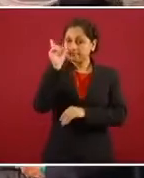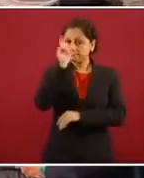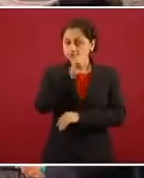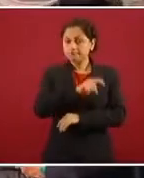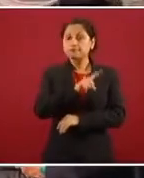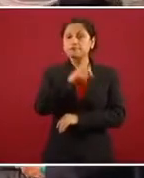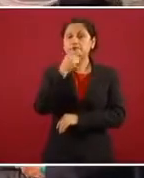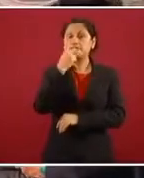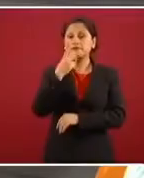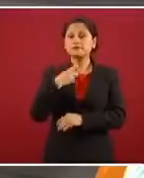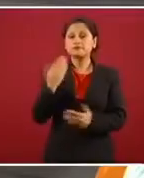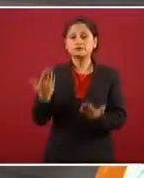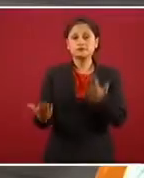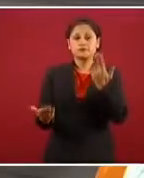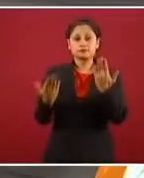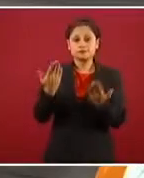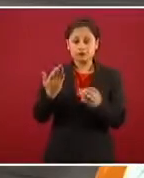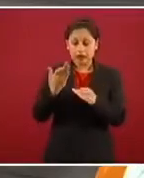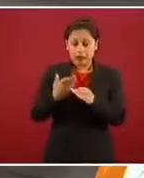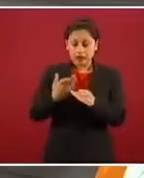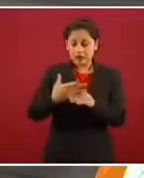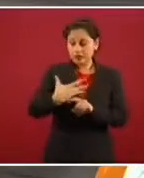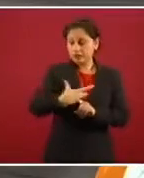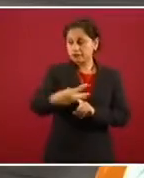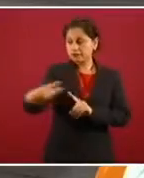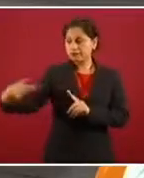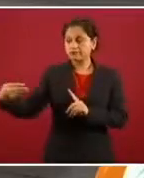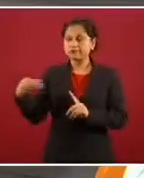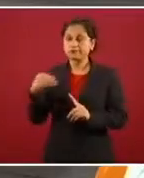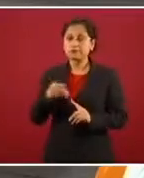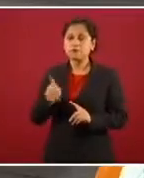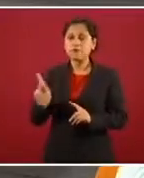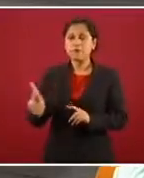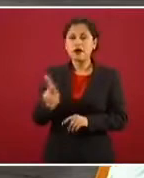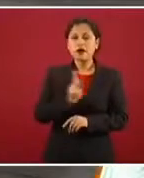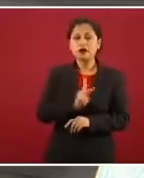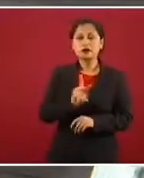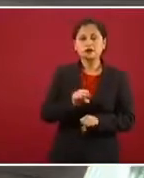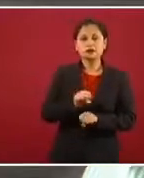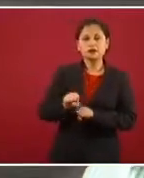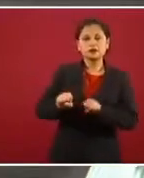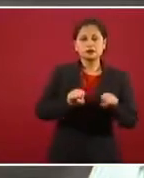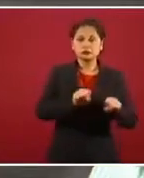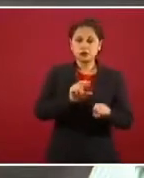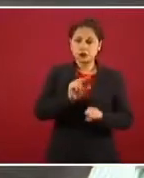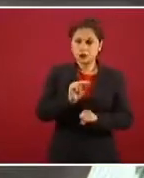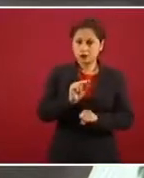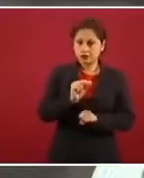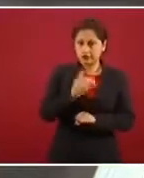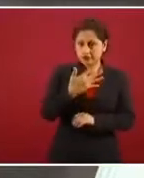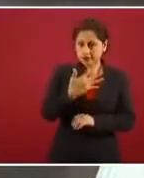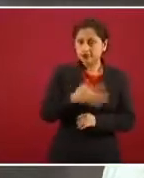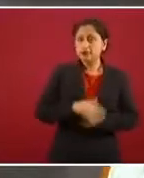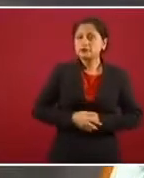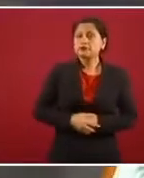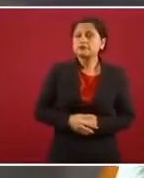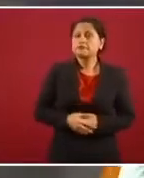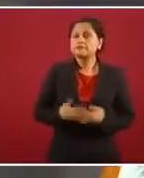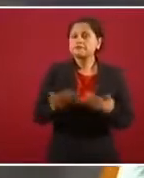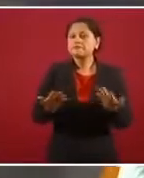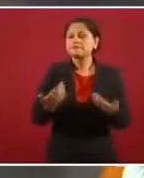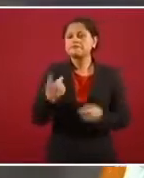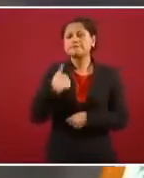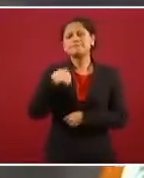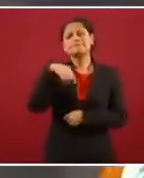comparaba con el sismo del 85, por la coyuntura, por el nivel del reto. Y escuchándolo a usted, pienso en ese estado